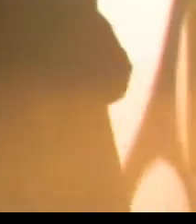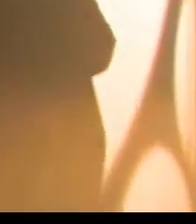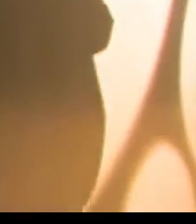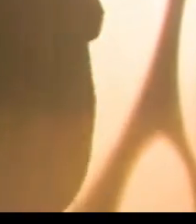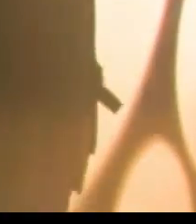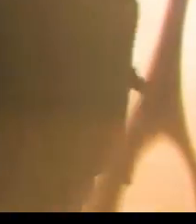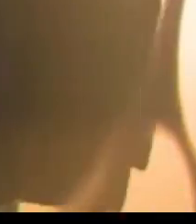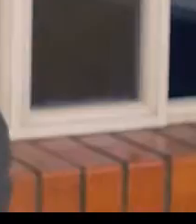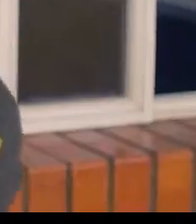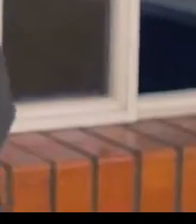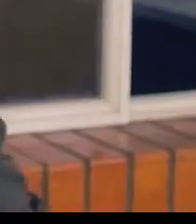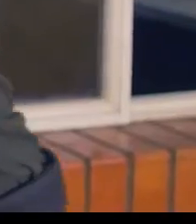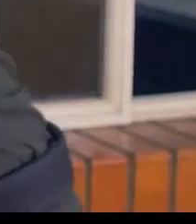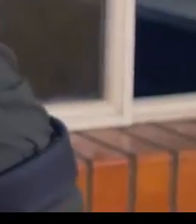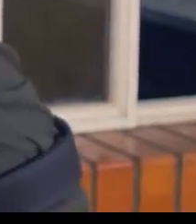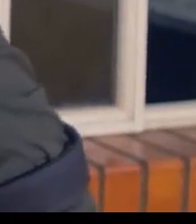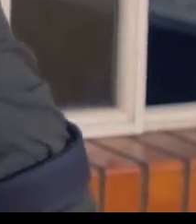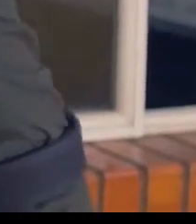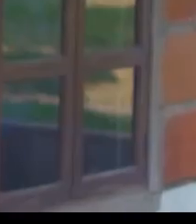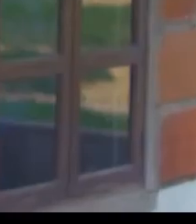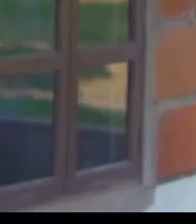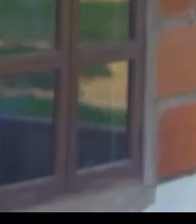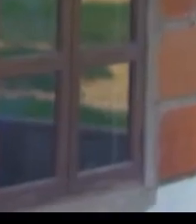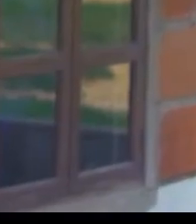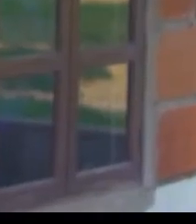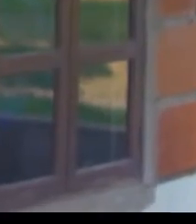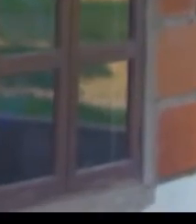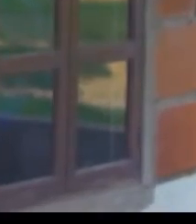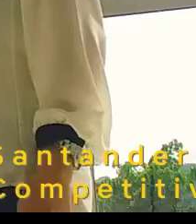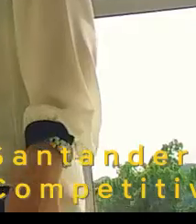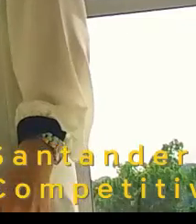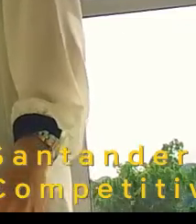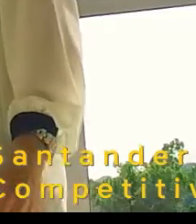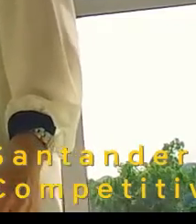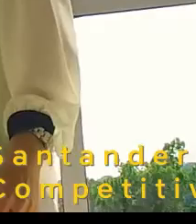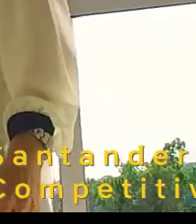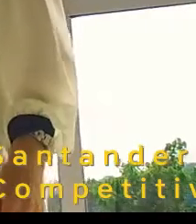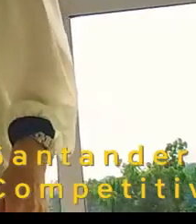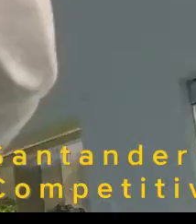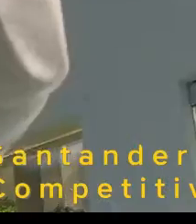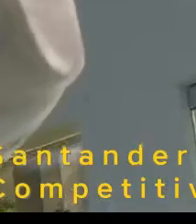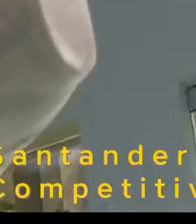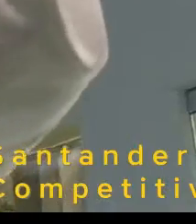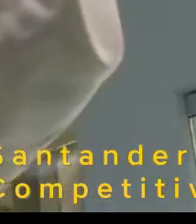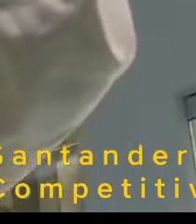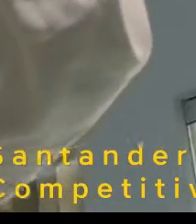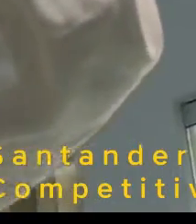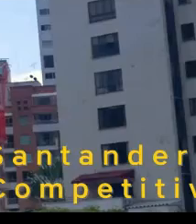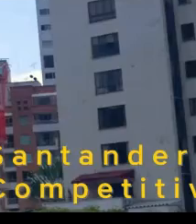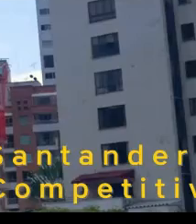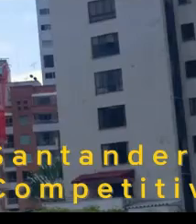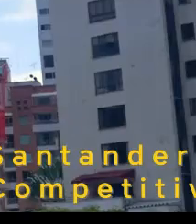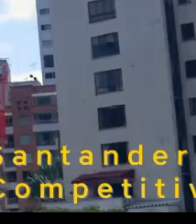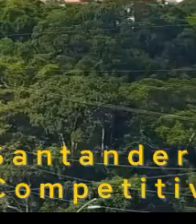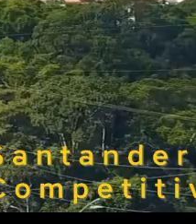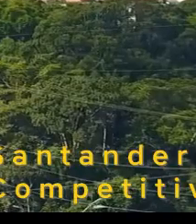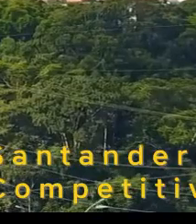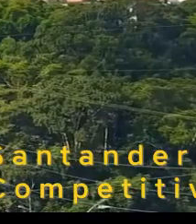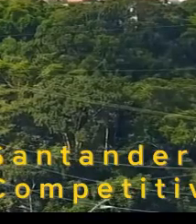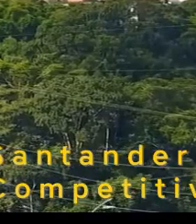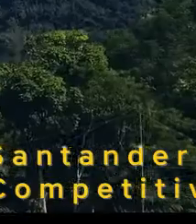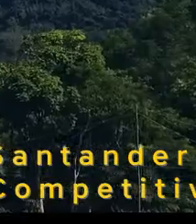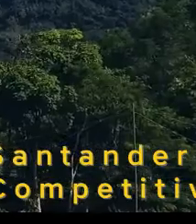recorrer 7 caminos en los que hemos pisado tan fuerte que logramos marcar huellas imborrables para nuestra región. Con transparencia,